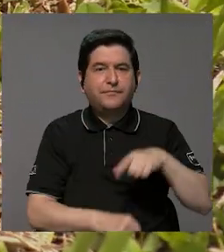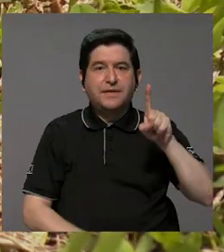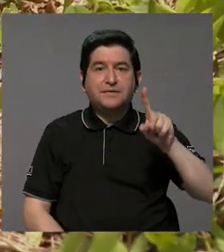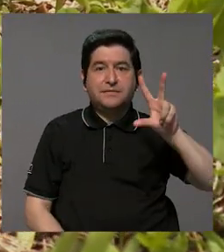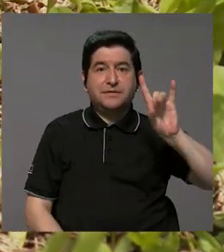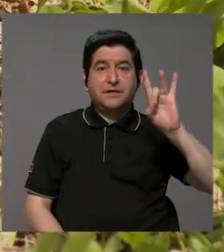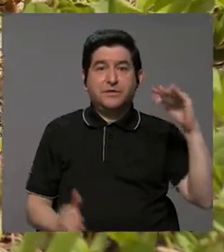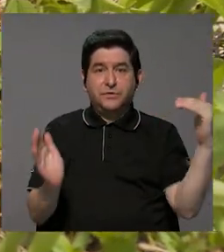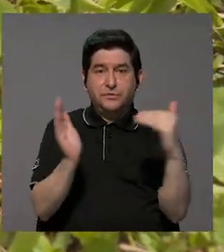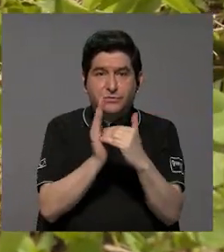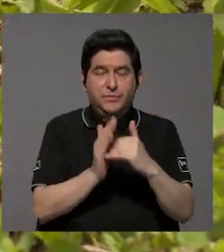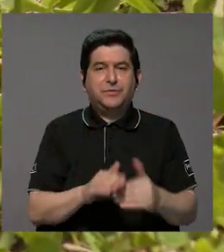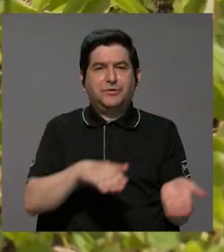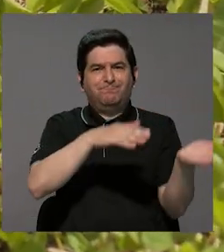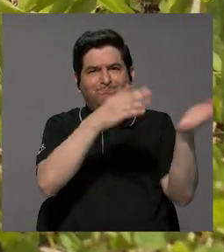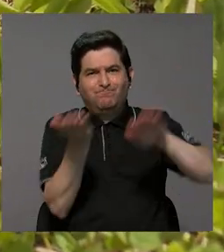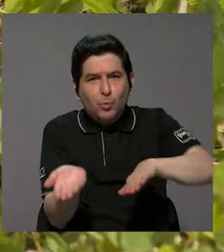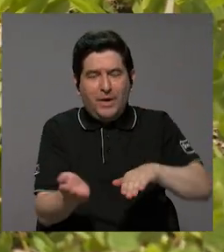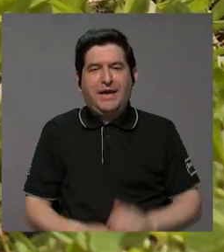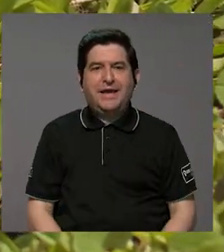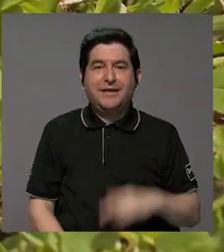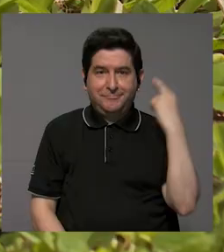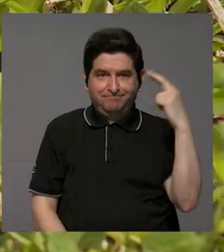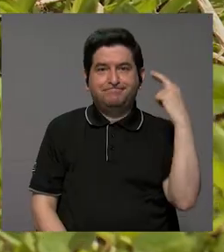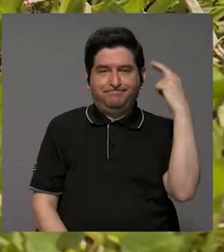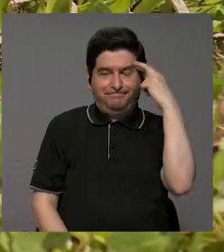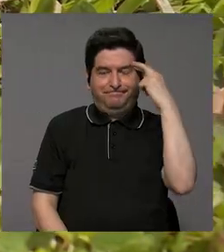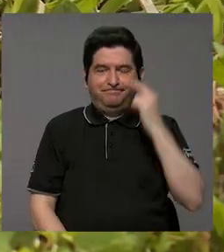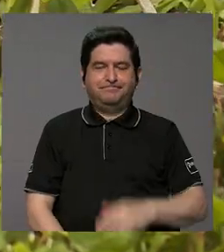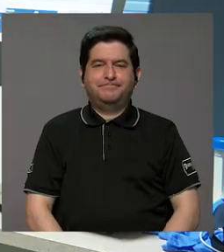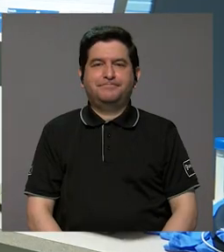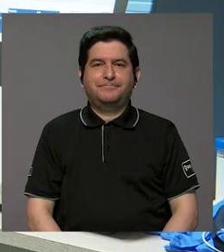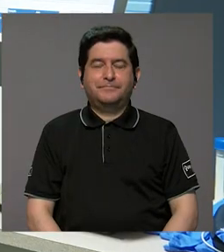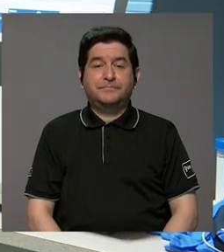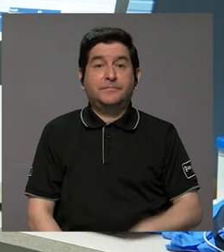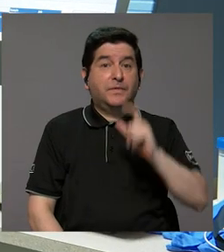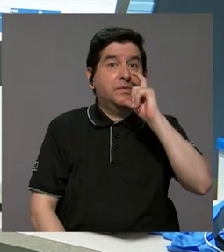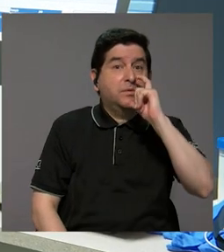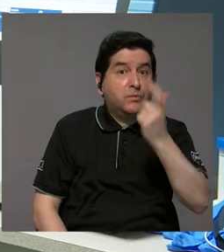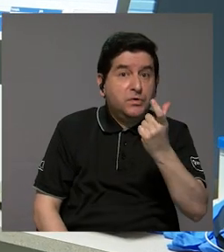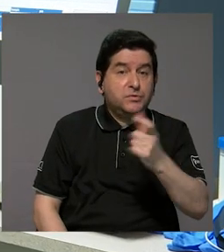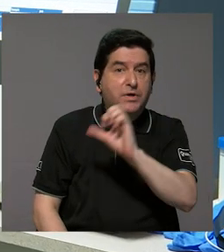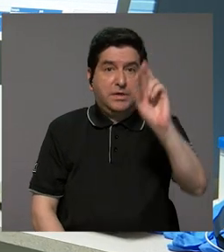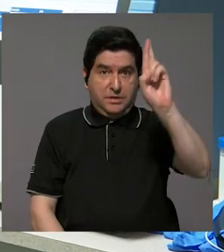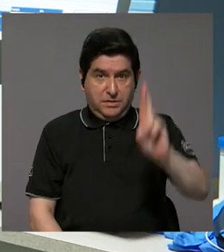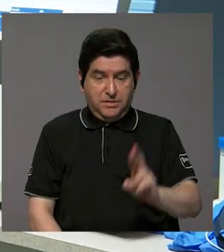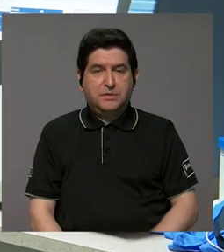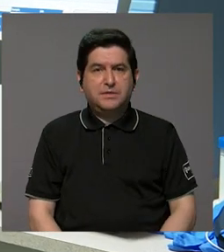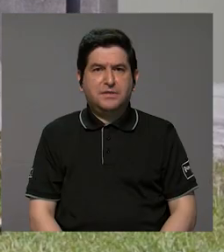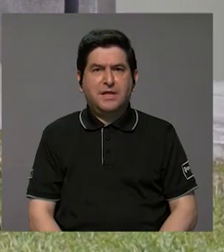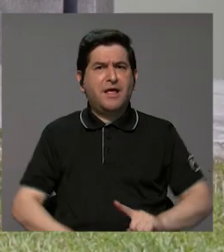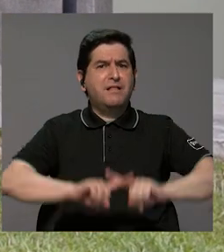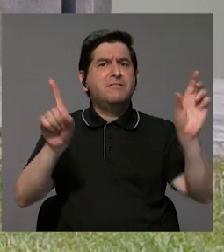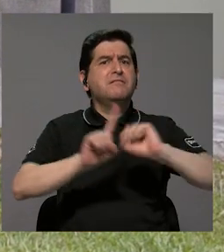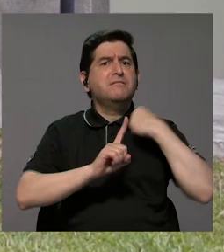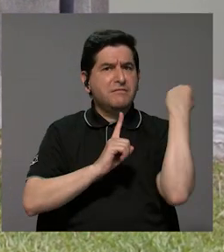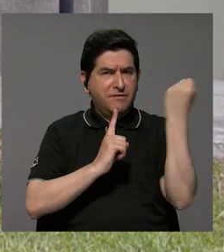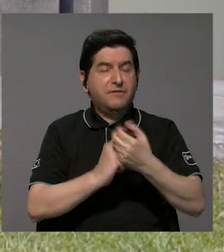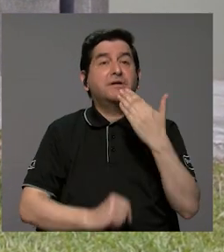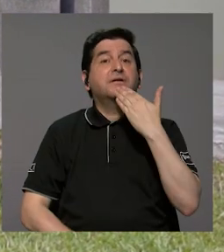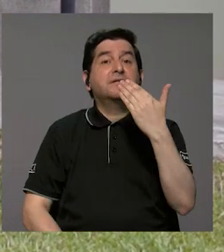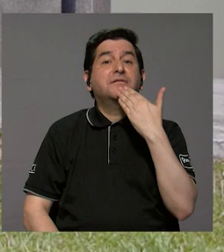y 138 mil mueren aproximadamente por esta causa. Afortunadamente, en Costa Rica es muy